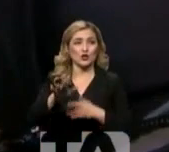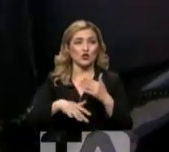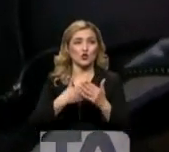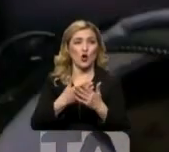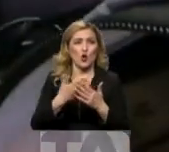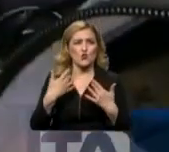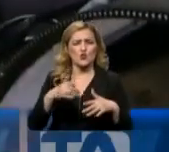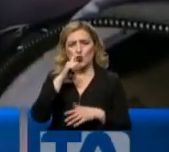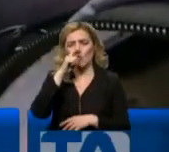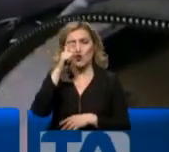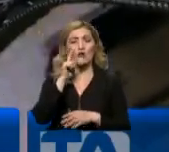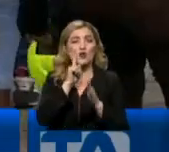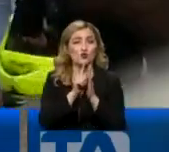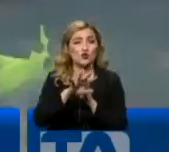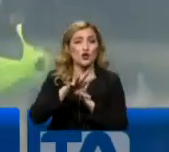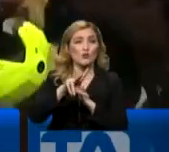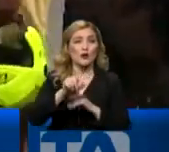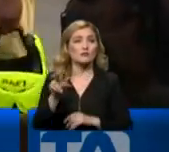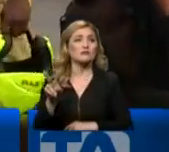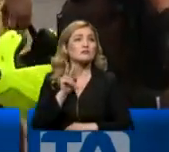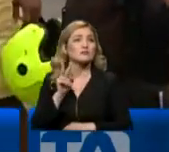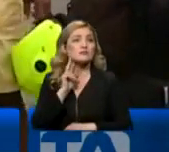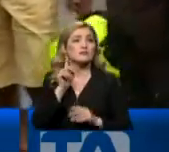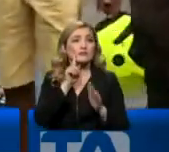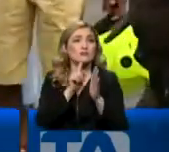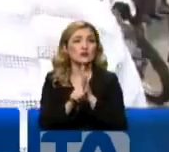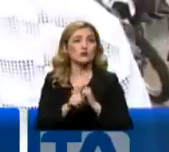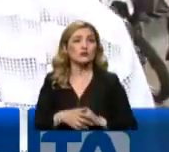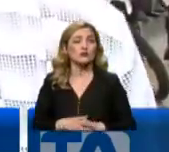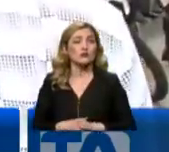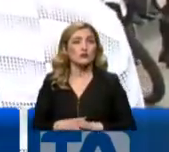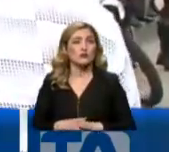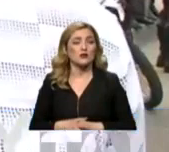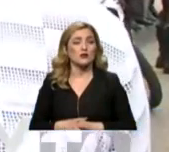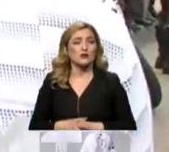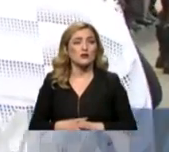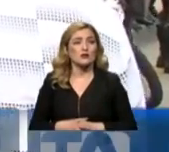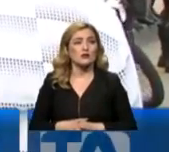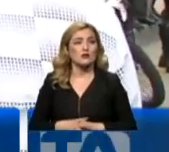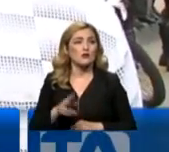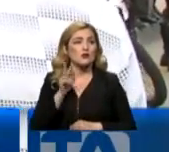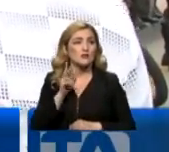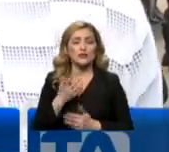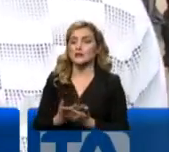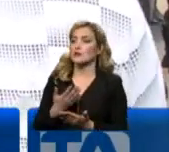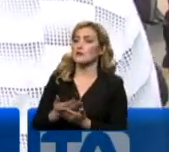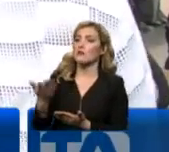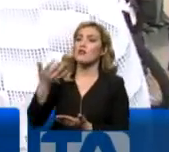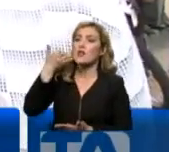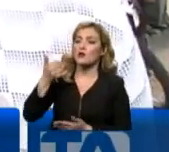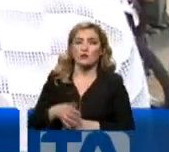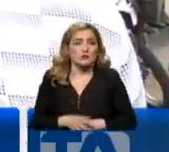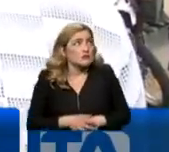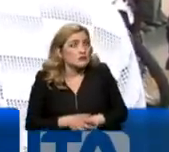alta gama y reportados como robados. Las víctimas colocaron sus denuncias. Los motos se paran, me dicen el teléfono. ¿Qué puedo